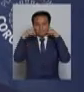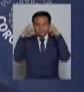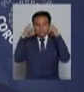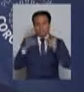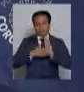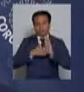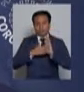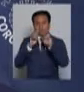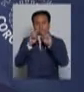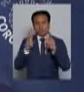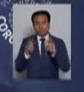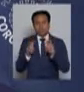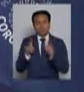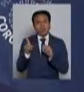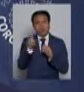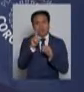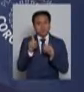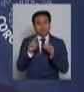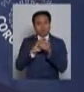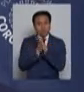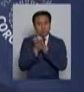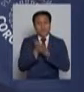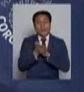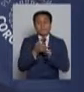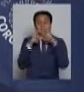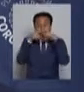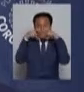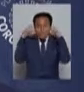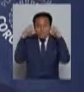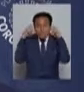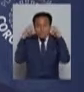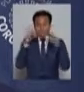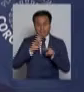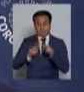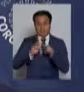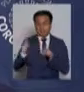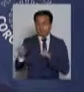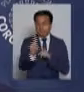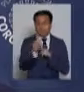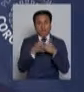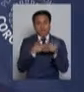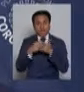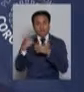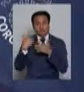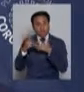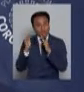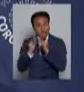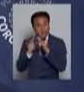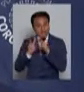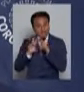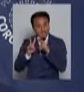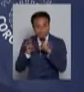demostrado en el estudio de aerosoles, en fin, que mascarillas hechas por cada persona en su domicilio.